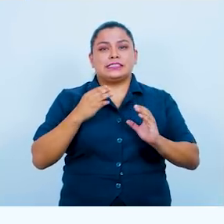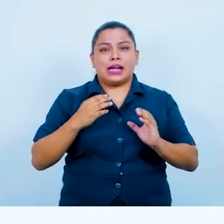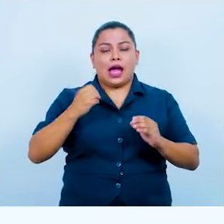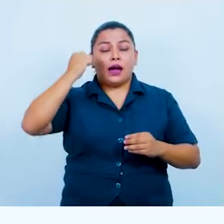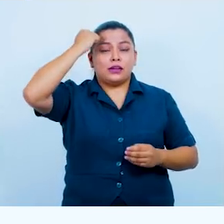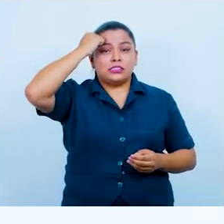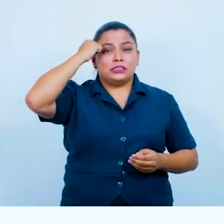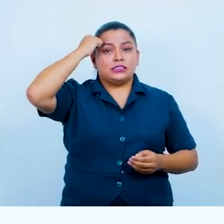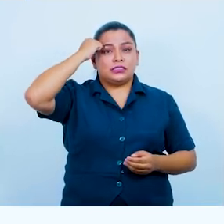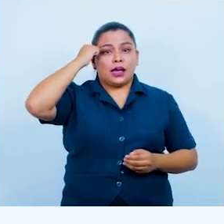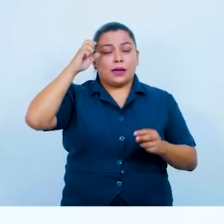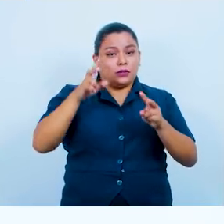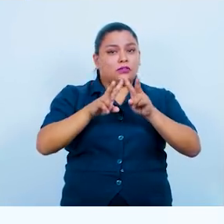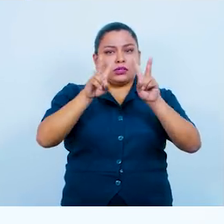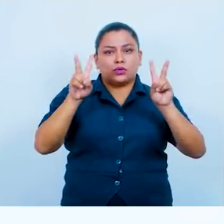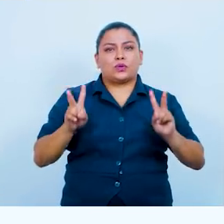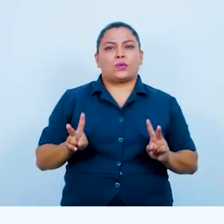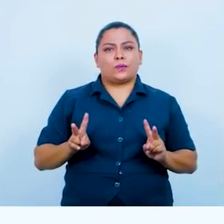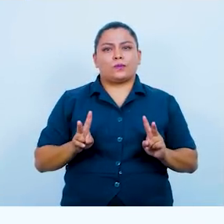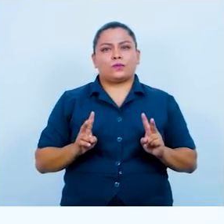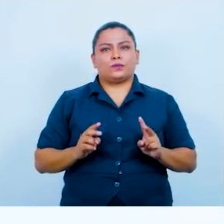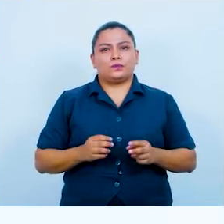y aprendizaje en la virtualidad.